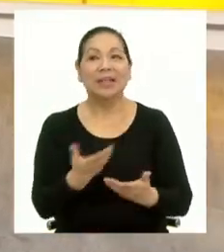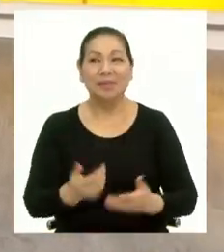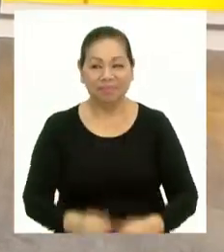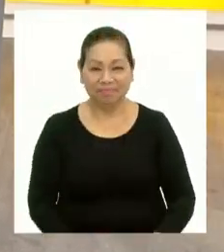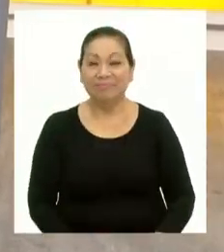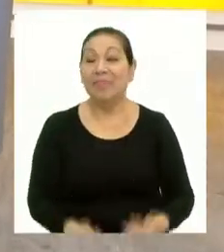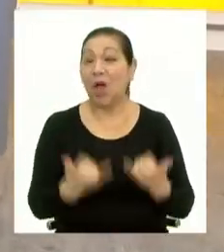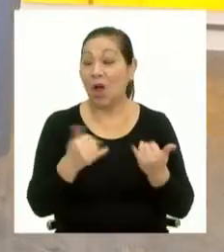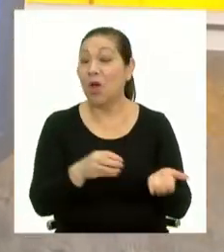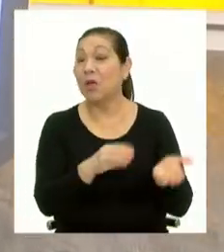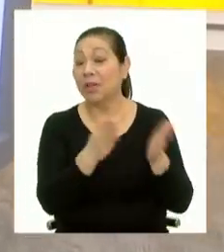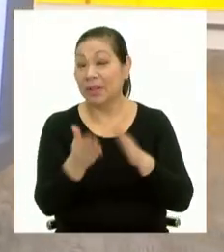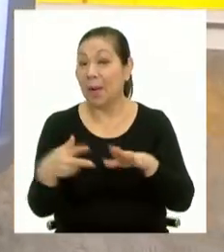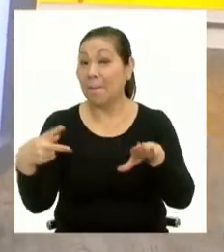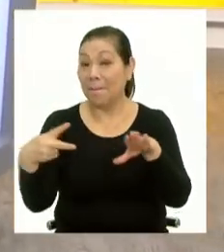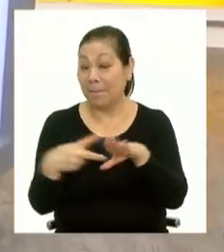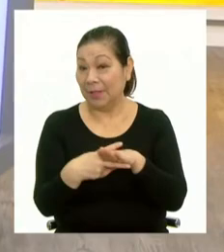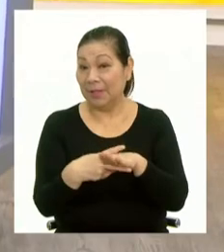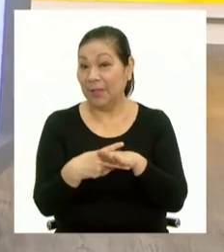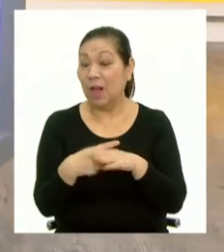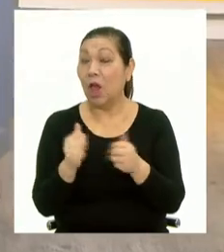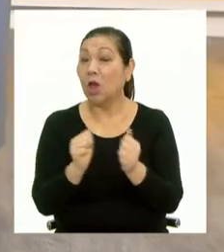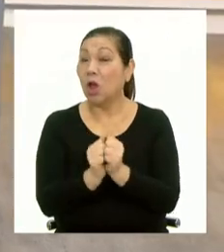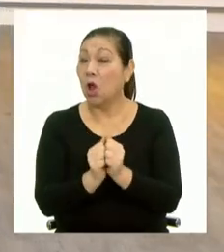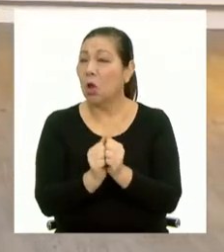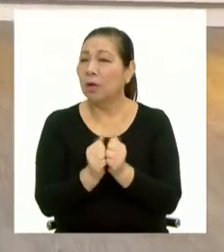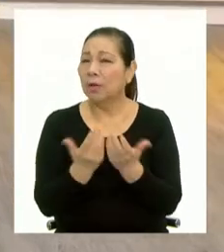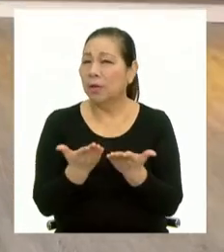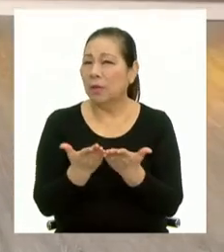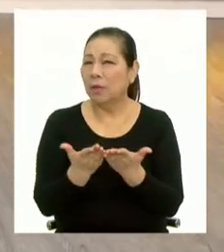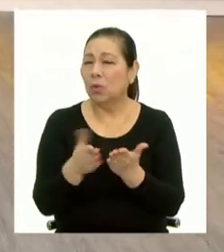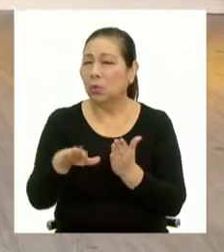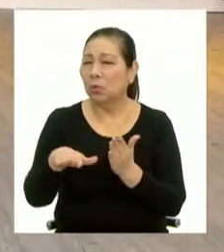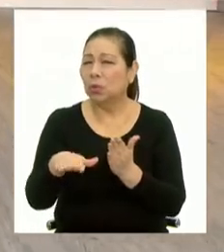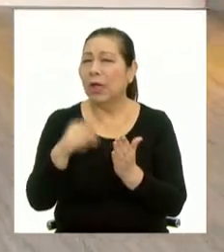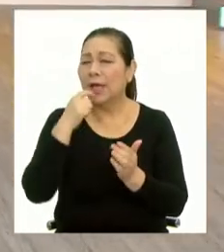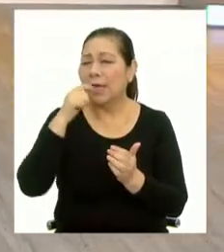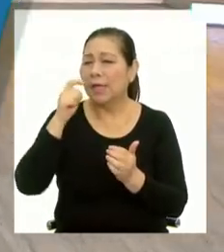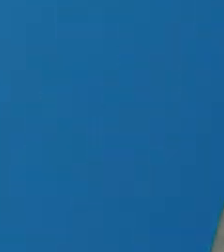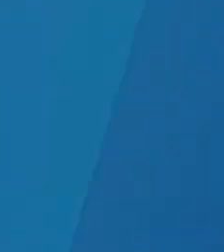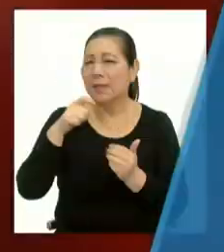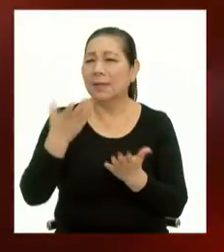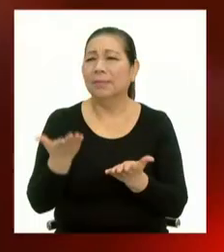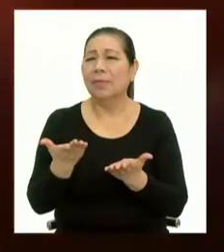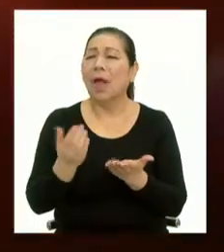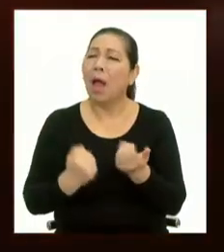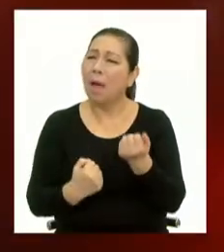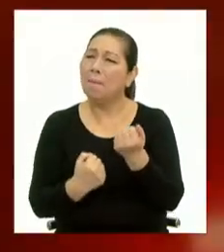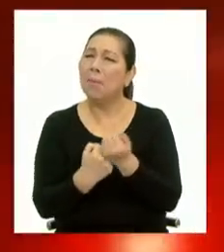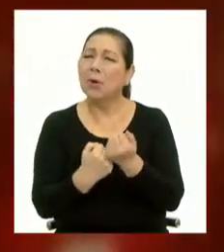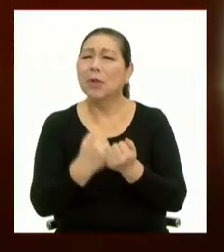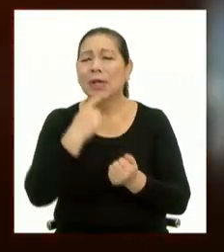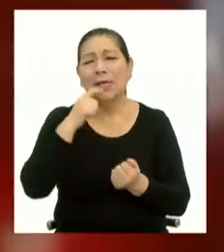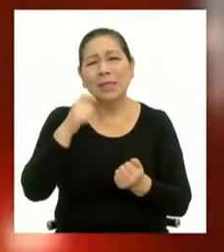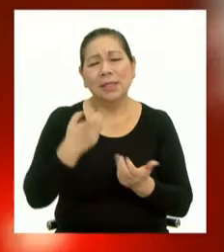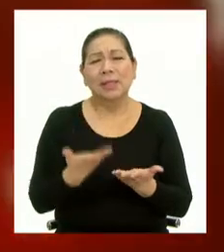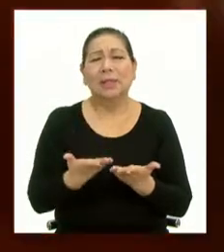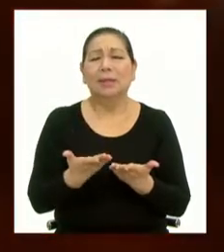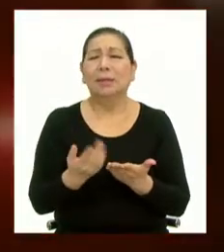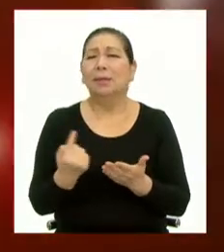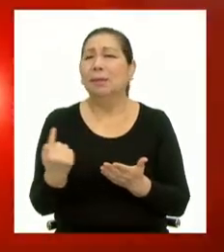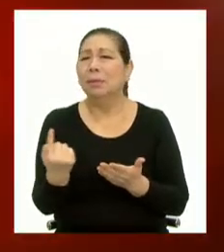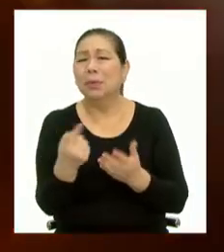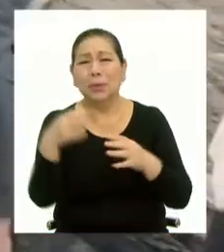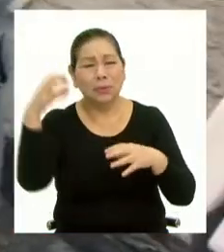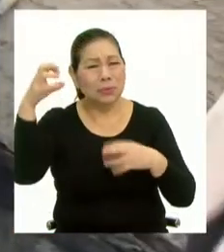Muy bien, vamos a hacer una pausa, pero vamos a regresar con el caso de un pequeñito que necesita de nuestra ayuda. Entre los damnificados del